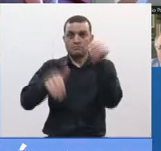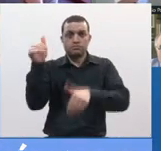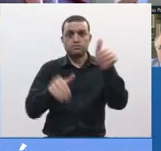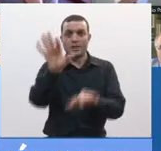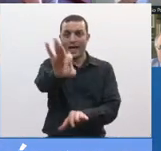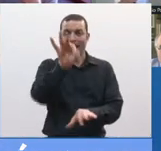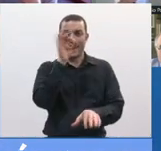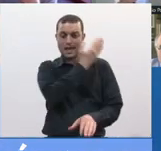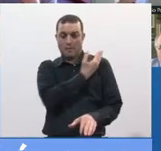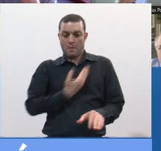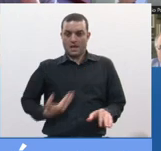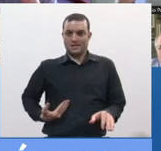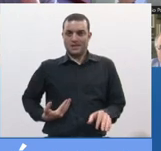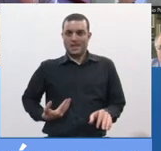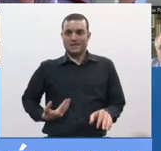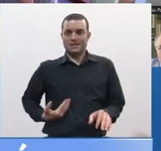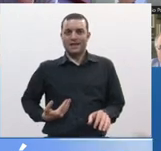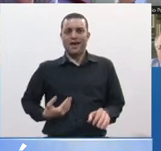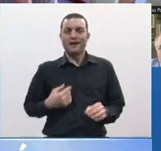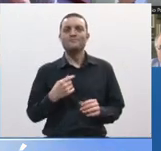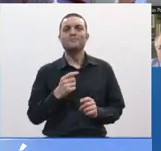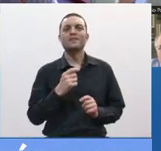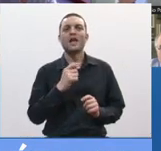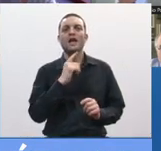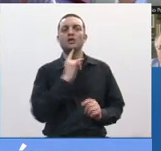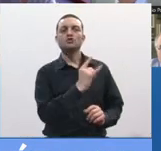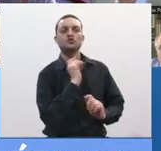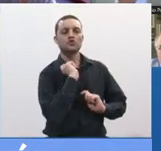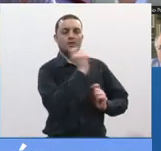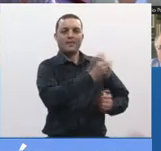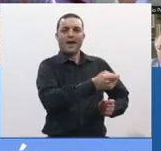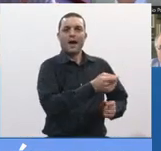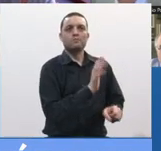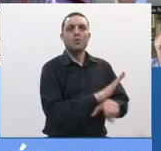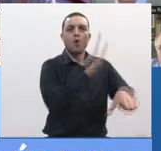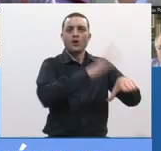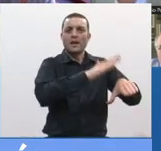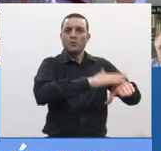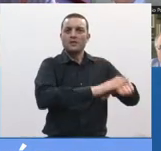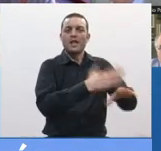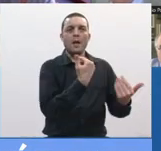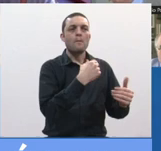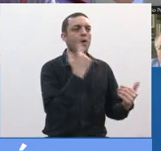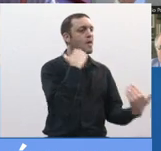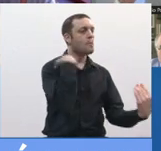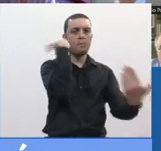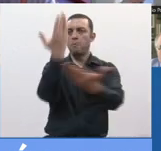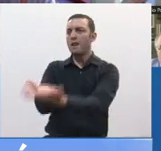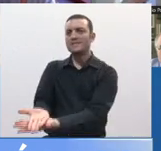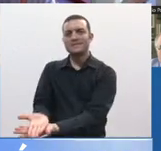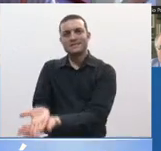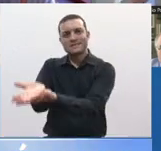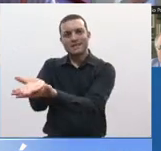importantes. Entre ellas es postular ante el Senado. Las ternas que vienen del Consejo de la Magistratura